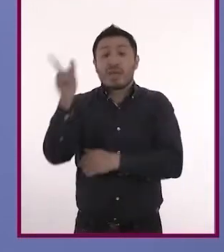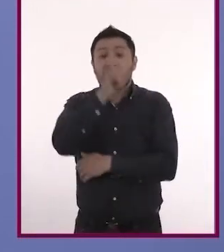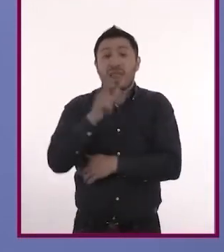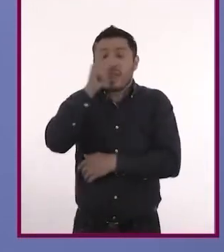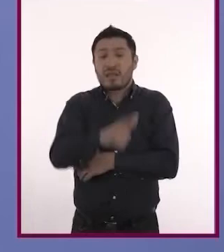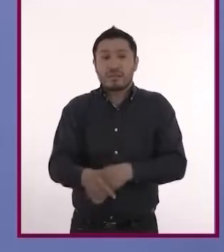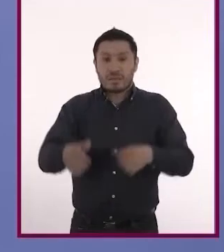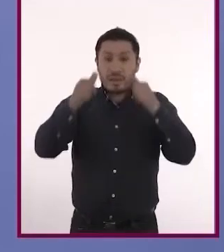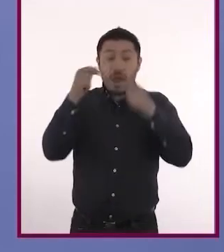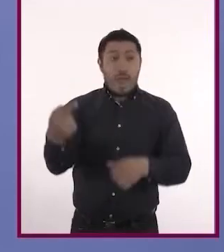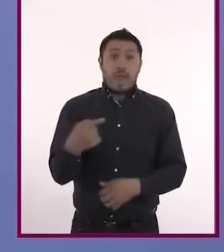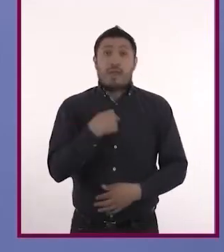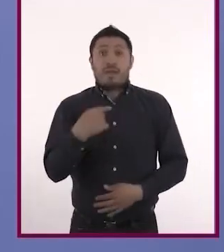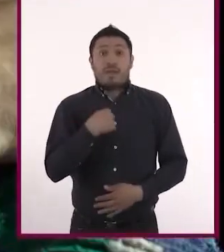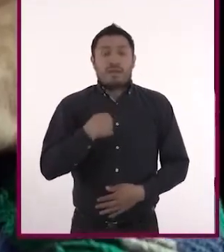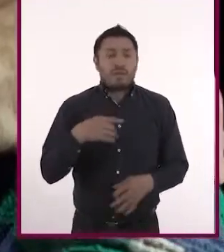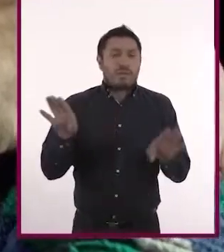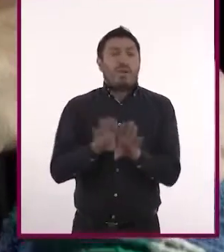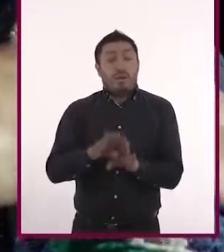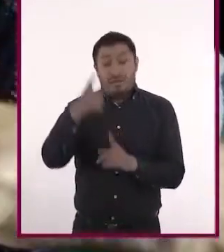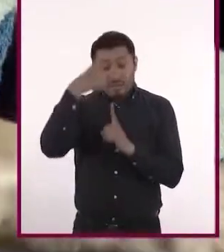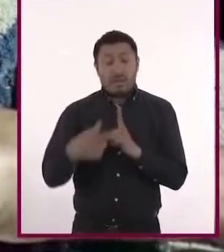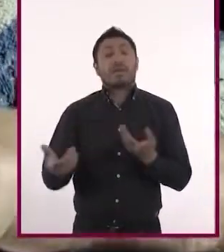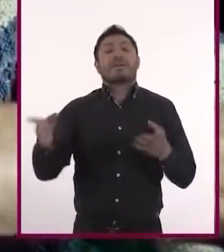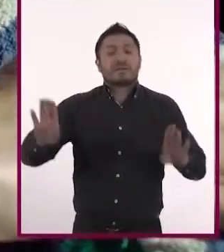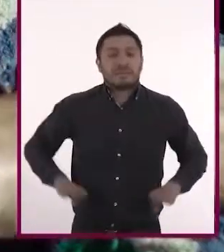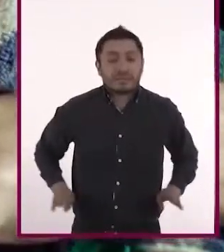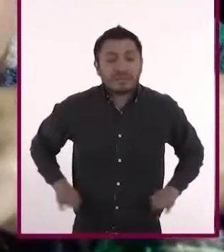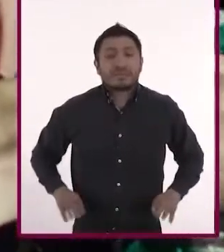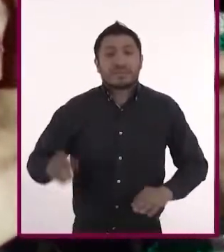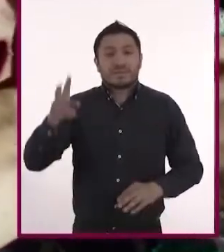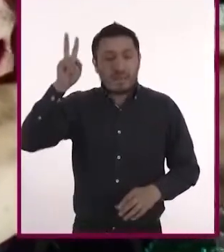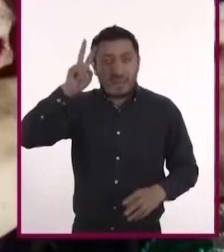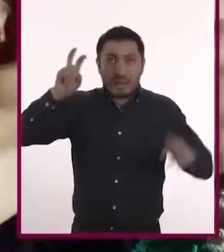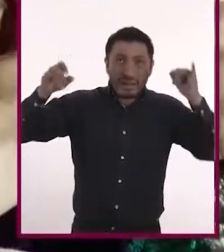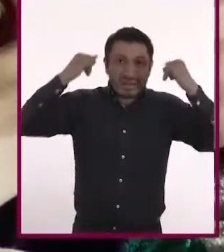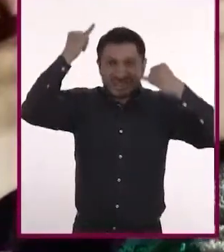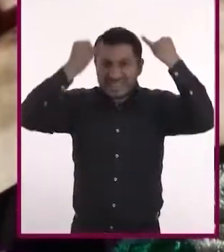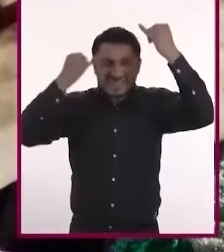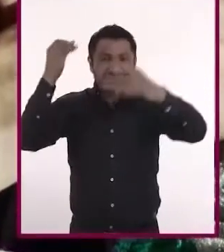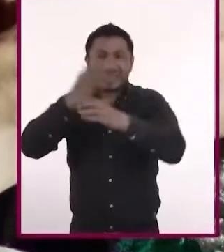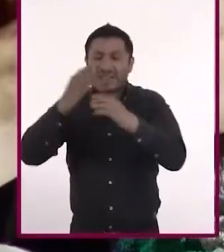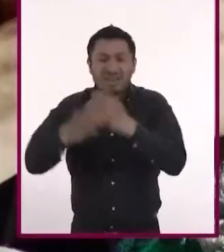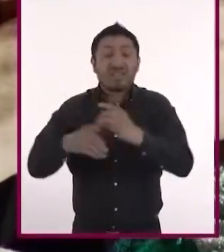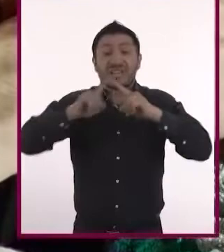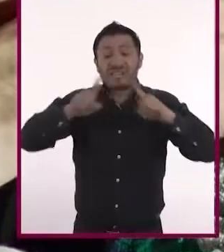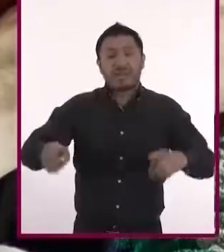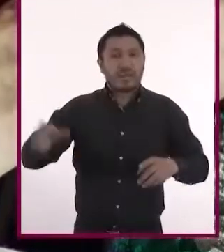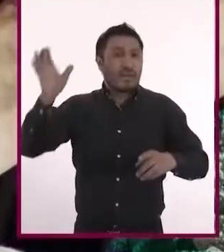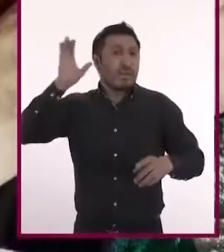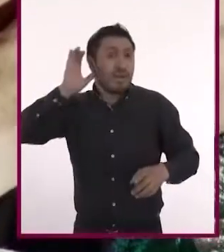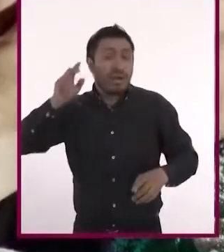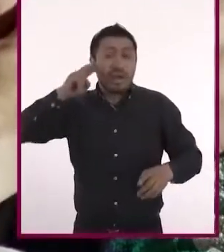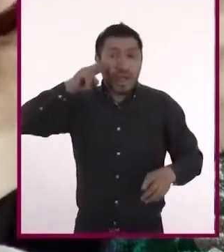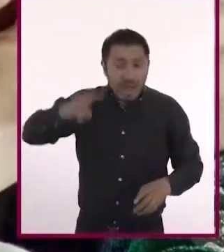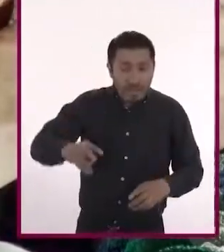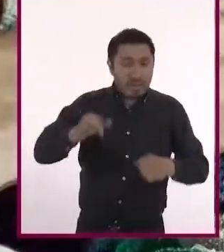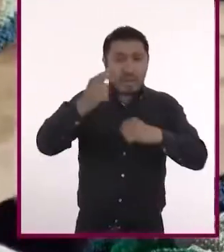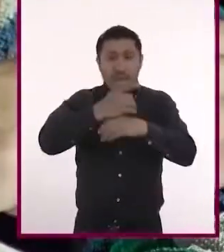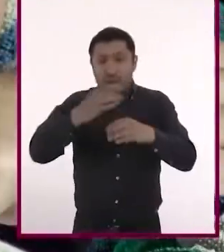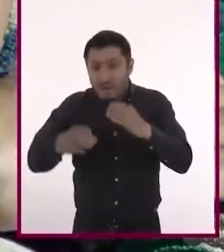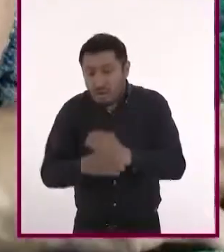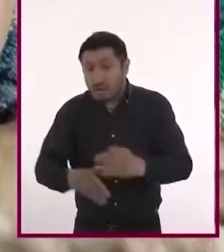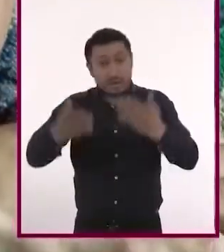la percepción del yo y la conducta. Suele ir acompañada de alucinaciones, es decir, oír, ver o percibir algo que